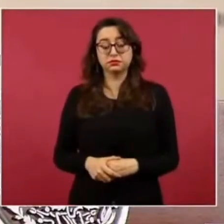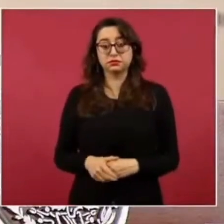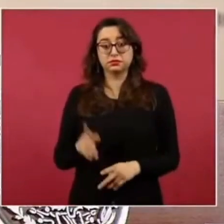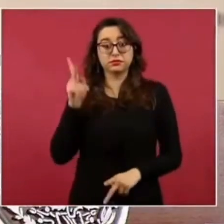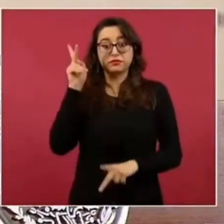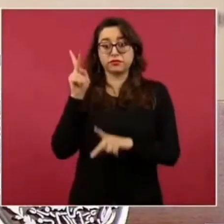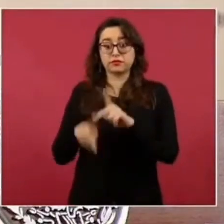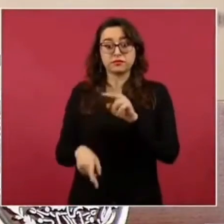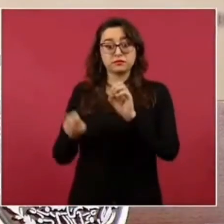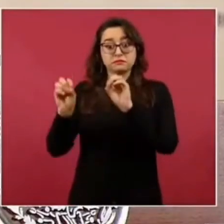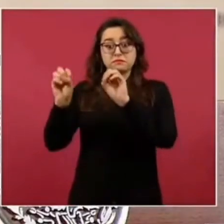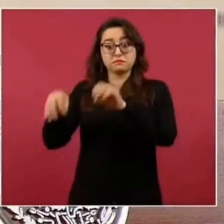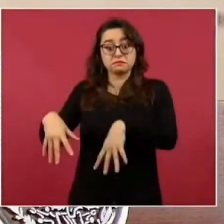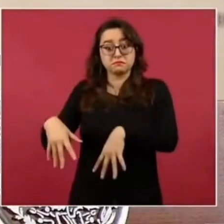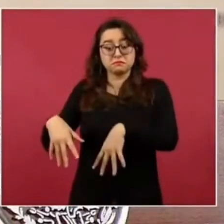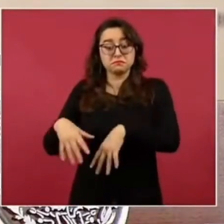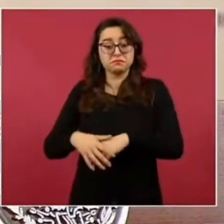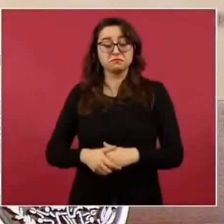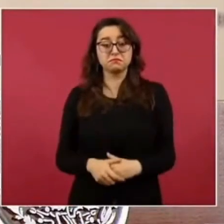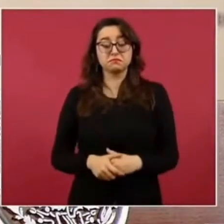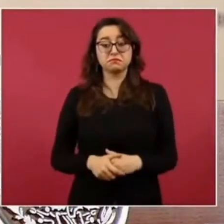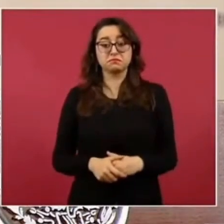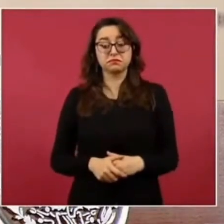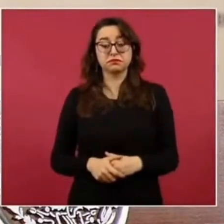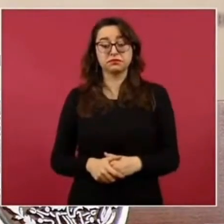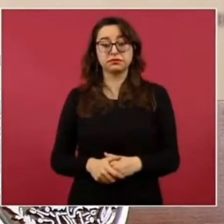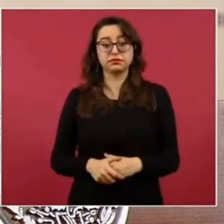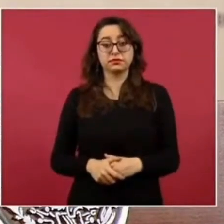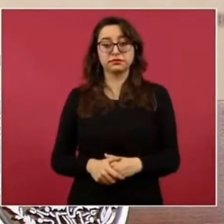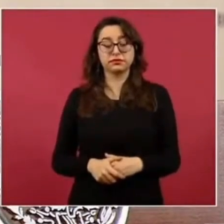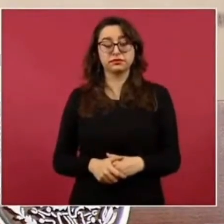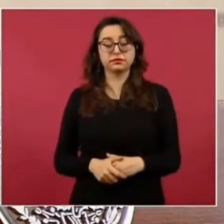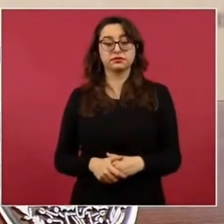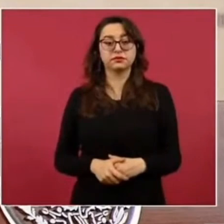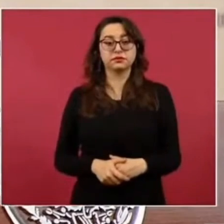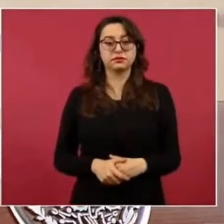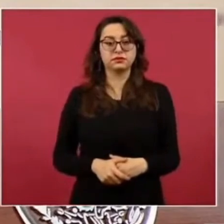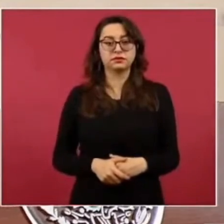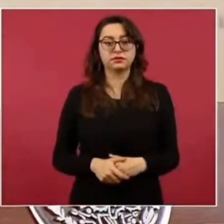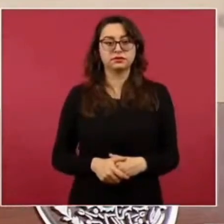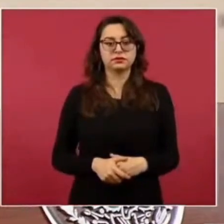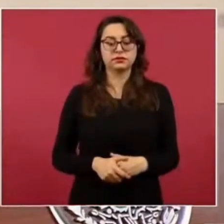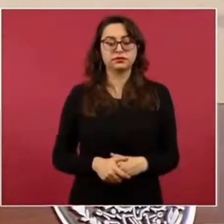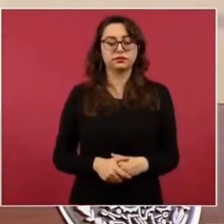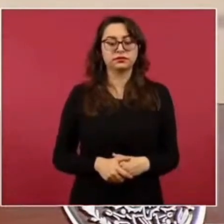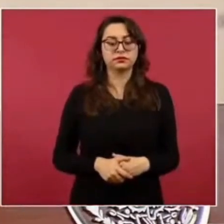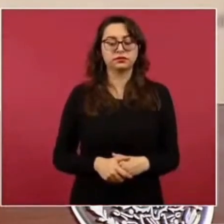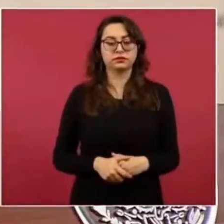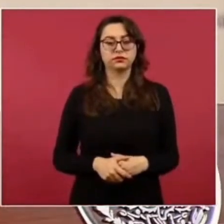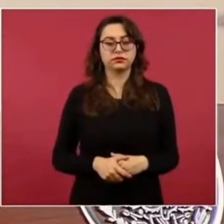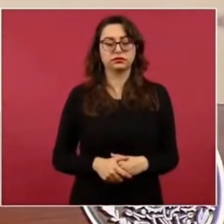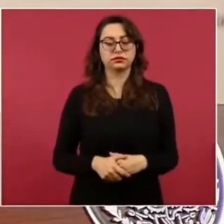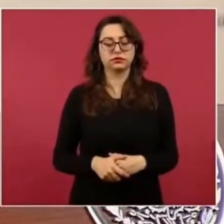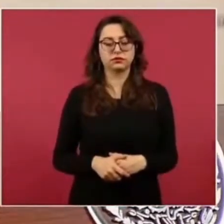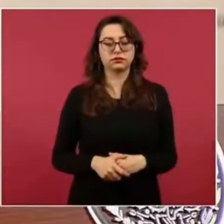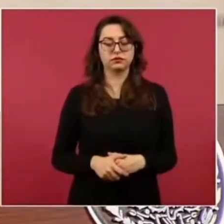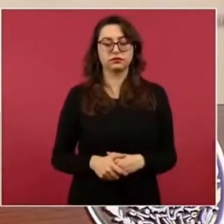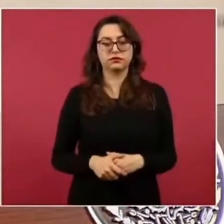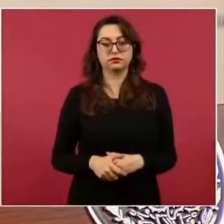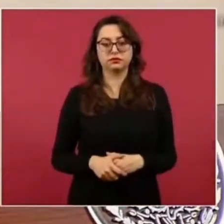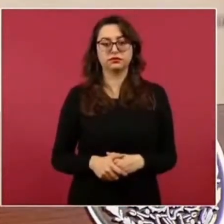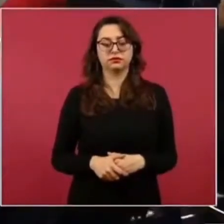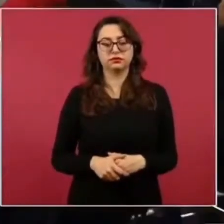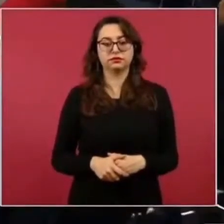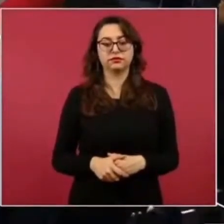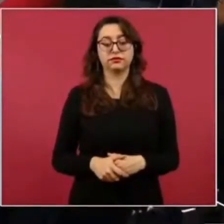se presentaron problemas. Bueno, en una de estas plantas, en esa